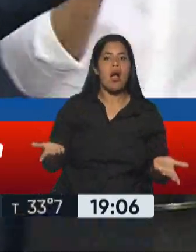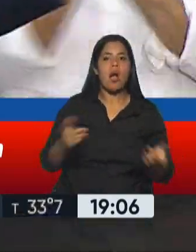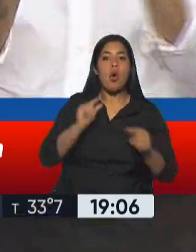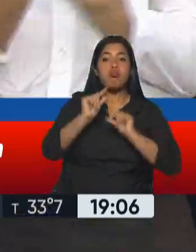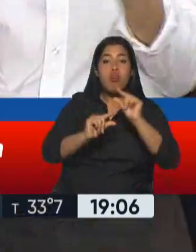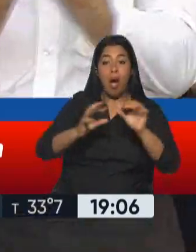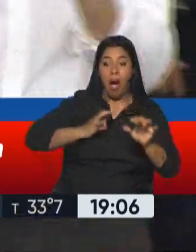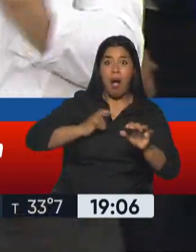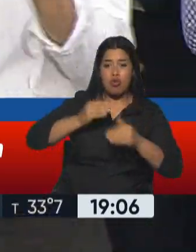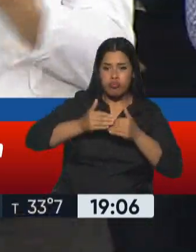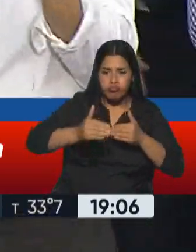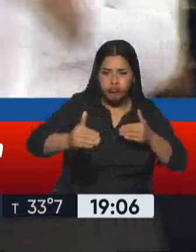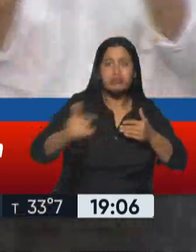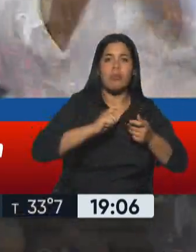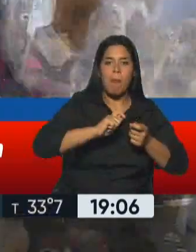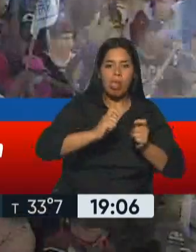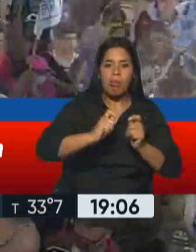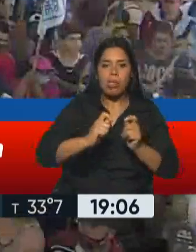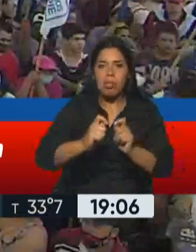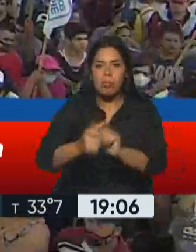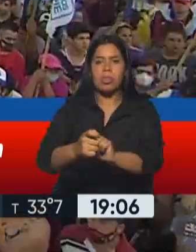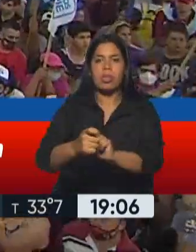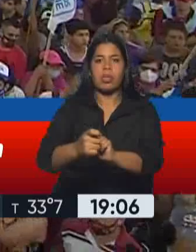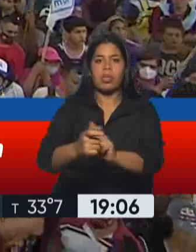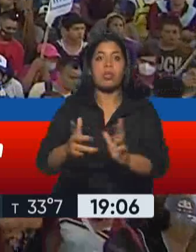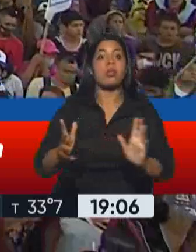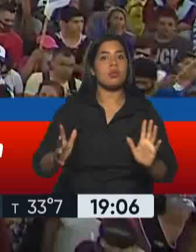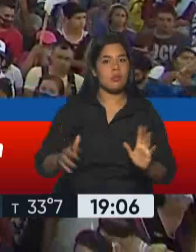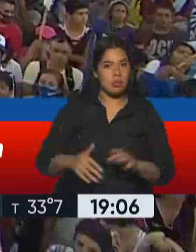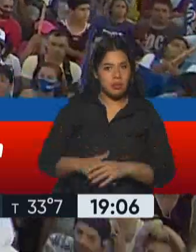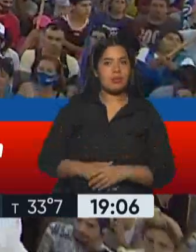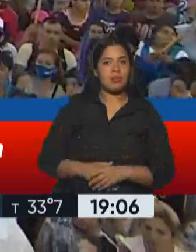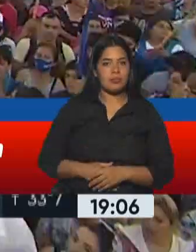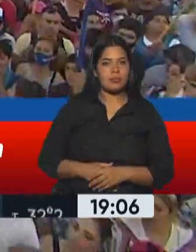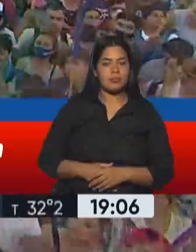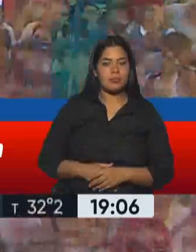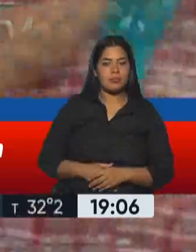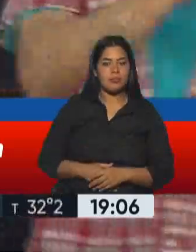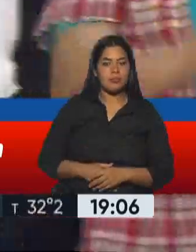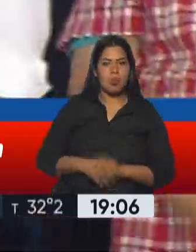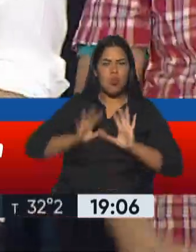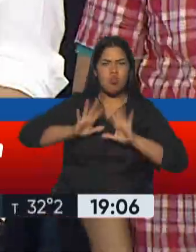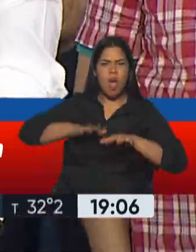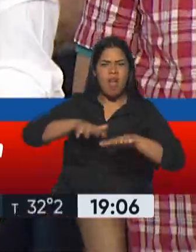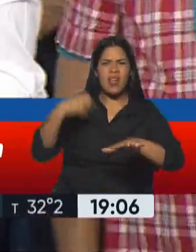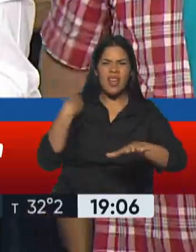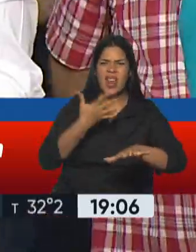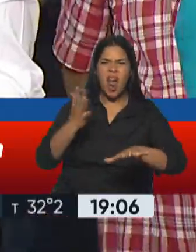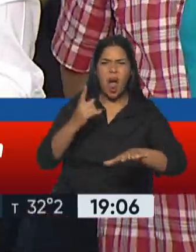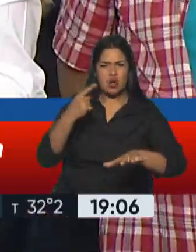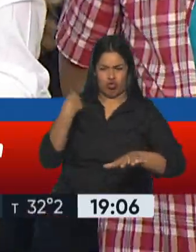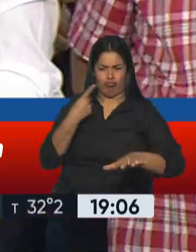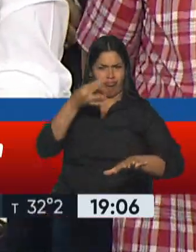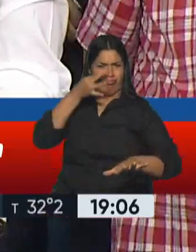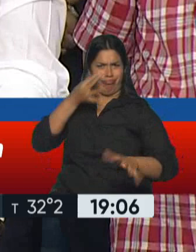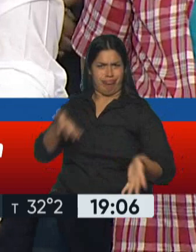esos años y cómo fue el derrotero en esos años. Hasta huelgas generales vivimos